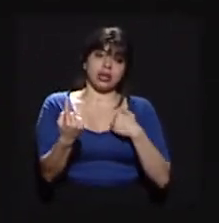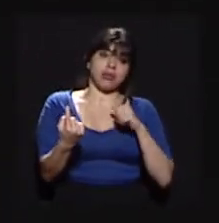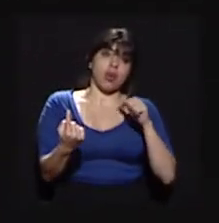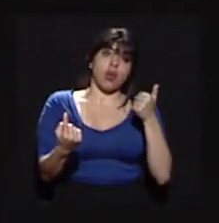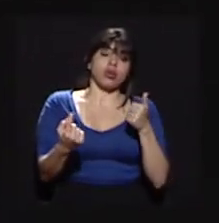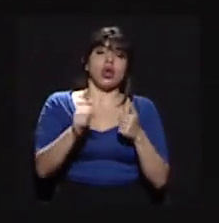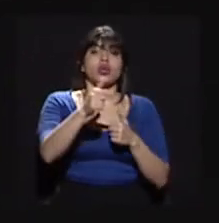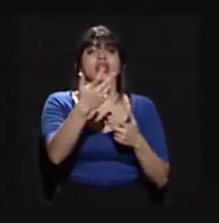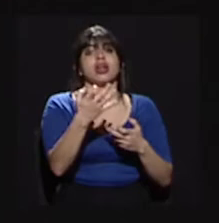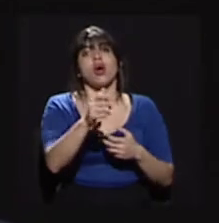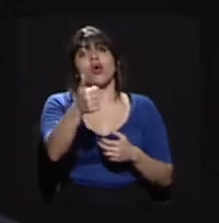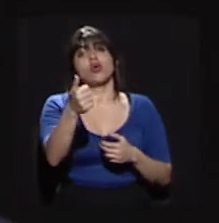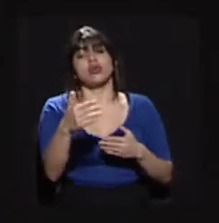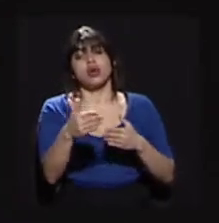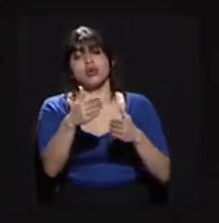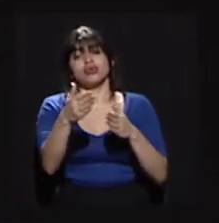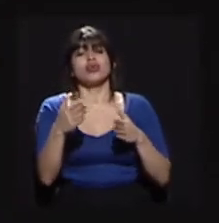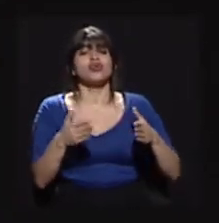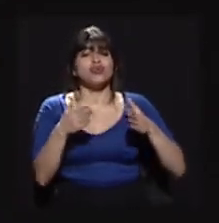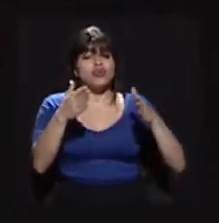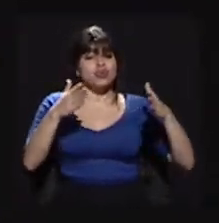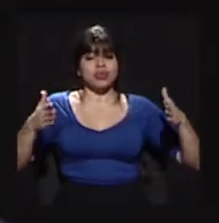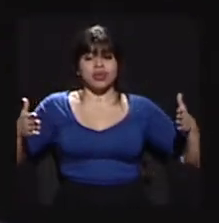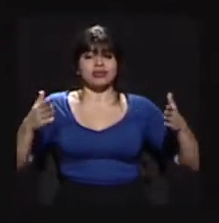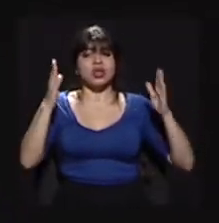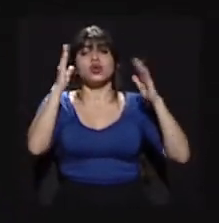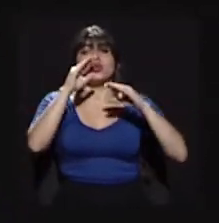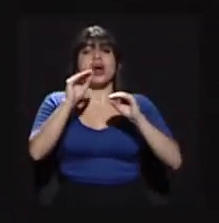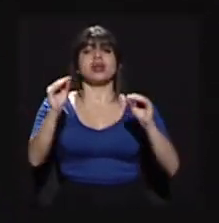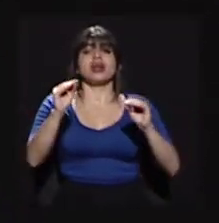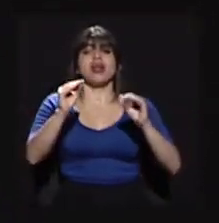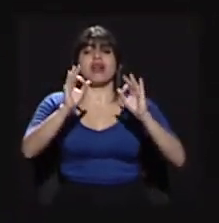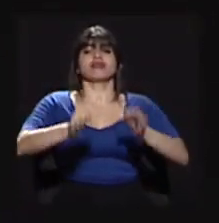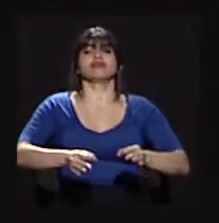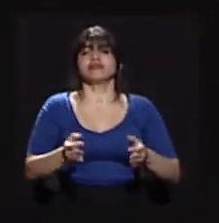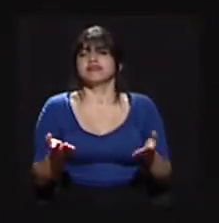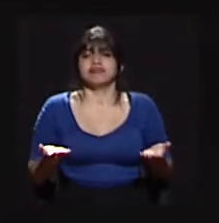otra y otros que quieren otra ruta de rutas sobre rotas no hay nada escrito